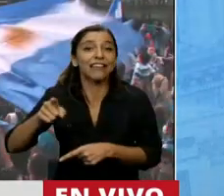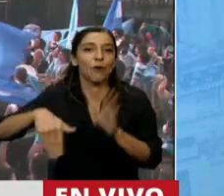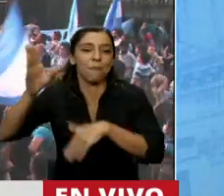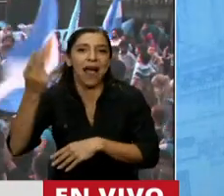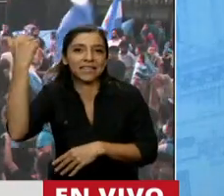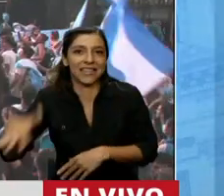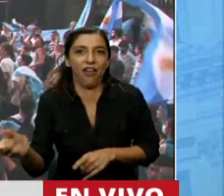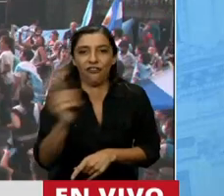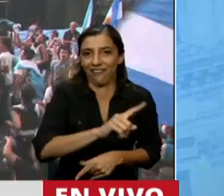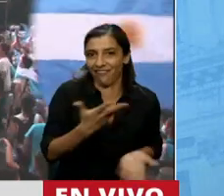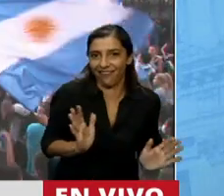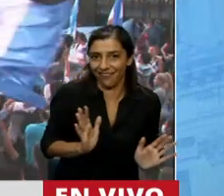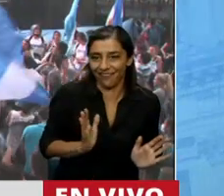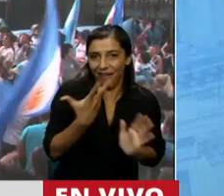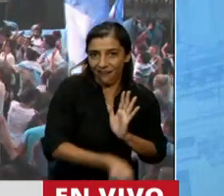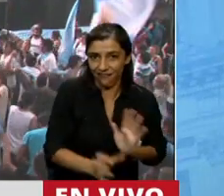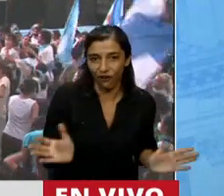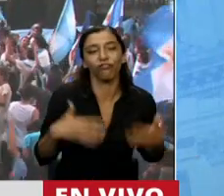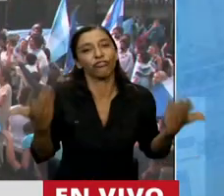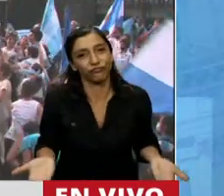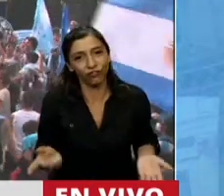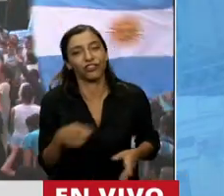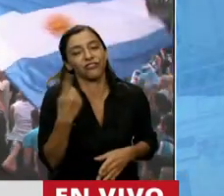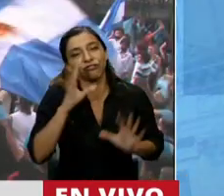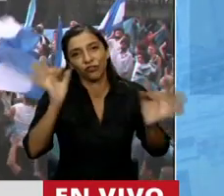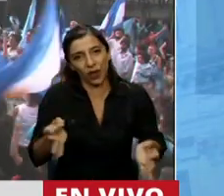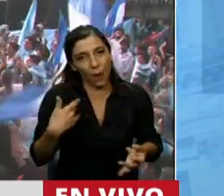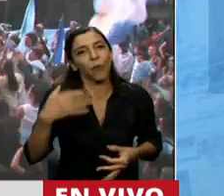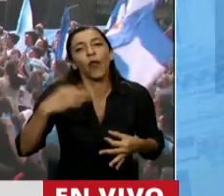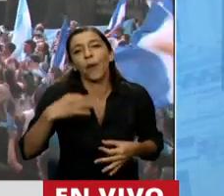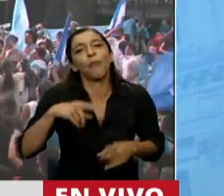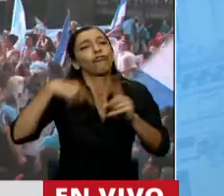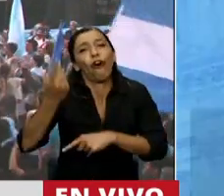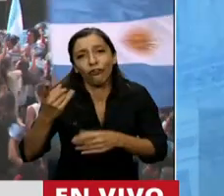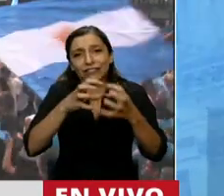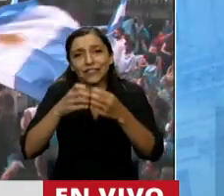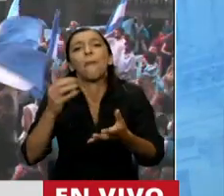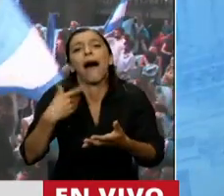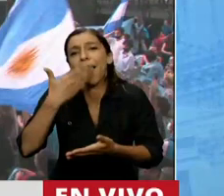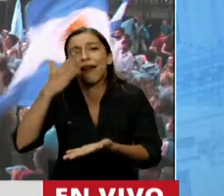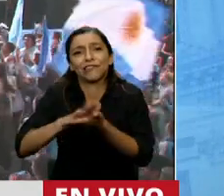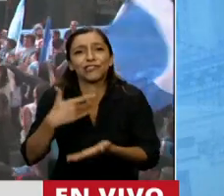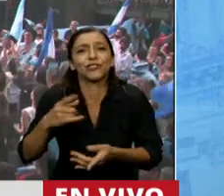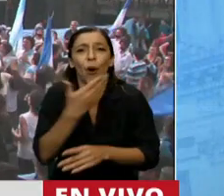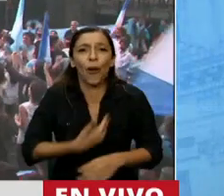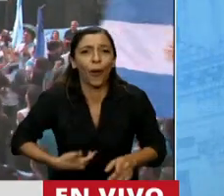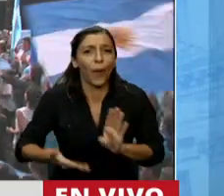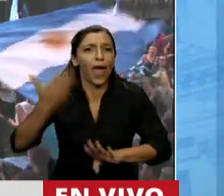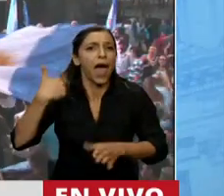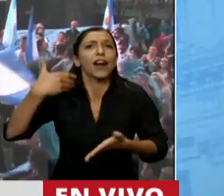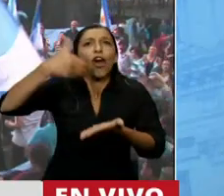sesión especial para hablar de lo que ha invertido nuestro país, lo que ha invertido nuestro gobierno, del cual me